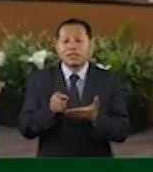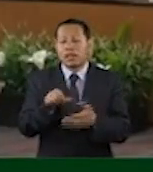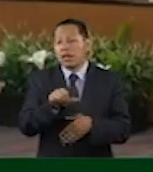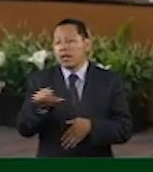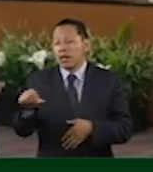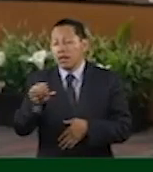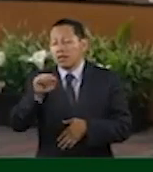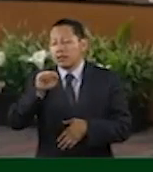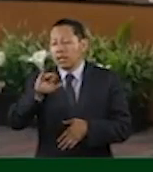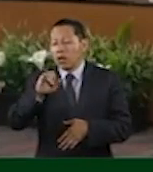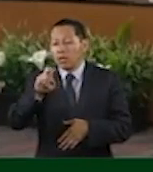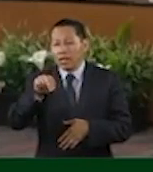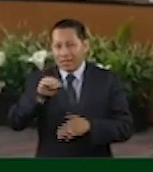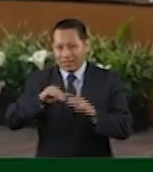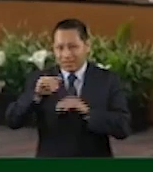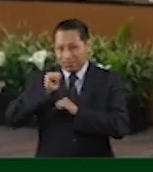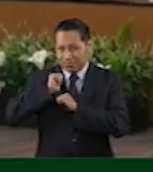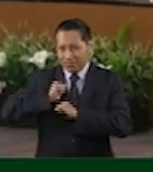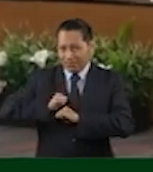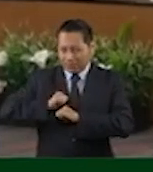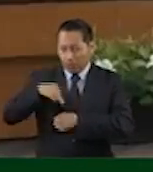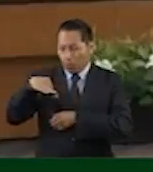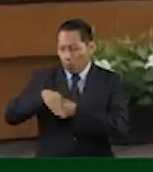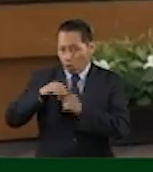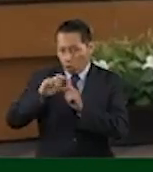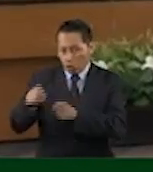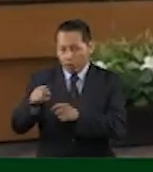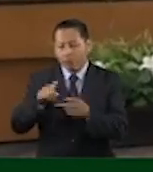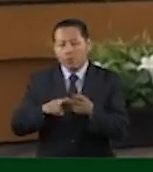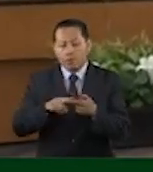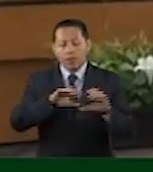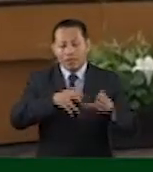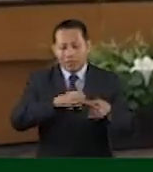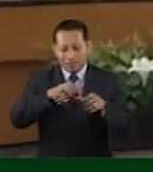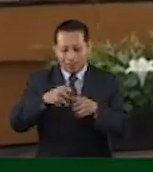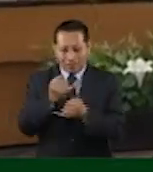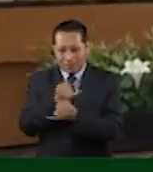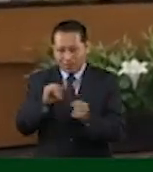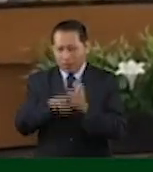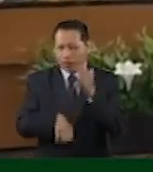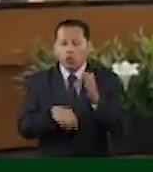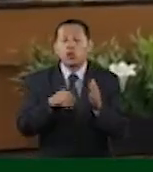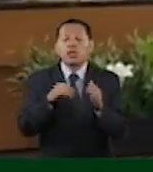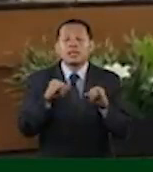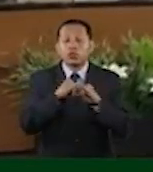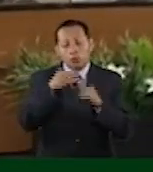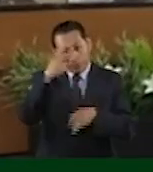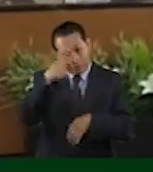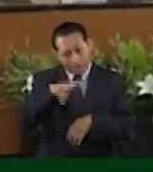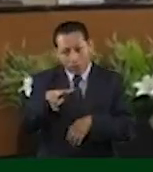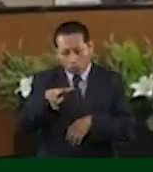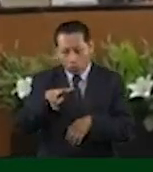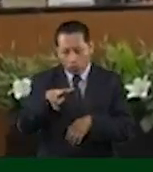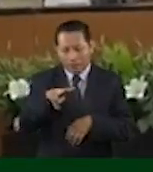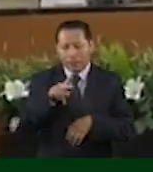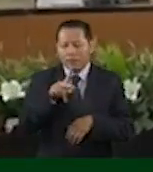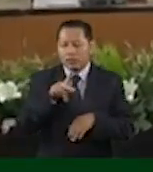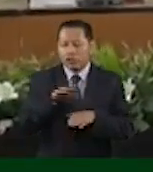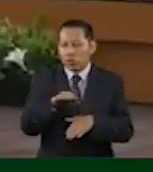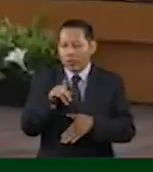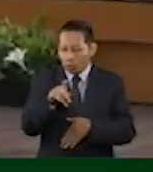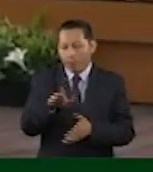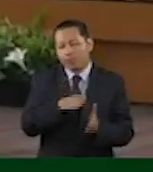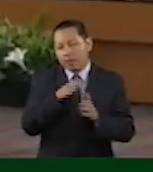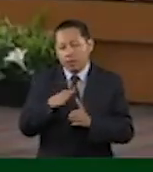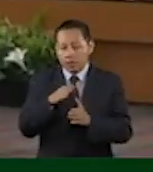ministros de la suprema corte la eliminación de órganos descentralizados como el Instituto Mexicano de tecnología del agua y el Sistema Nacional